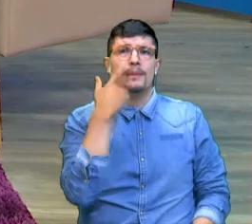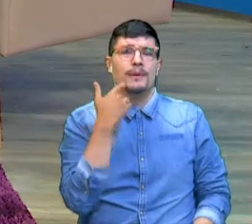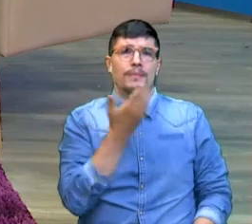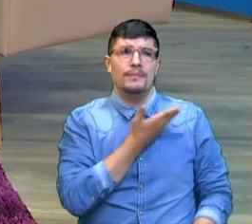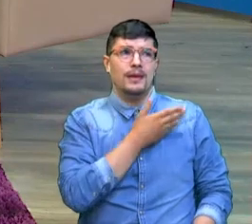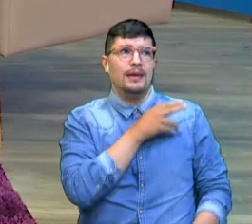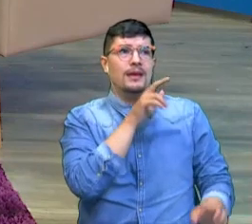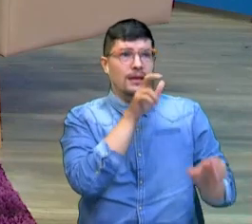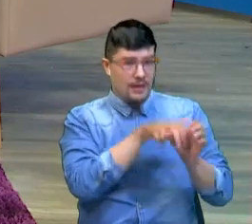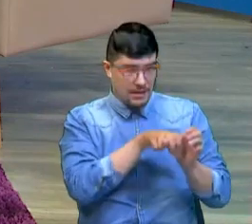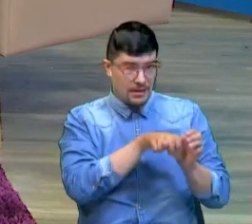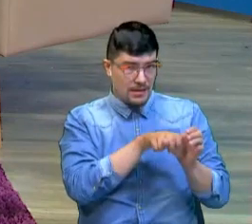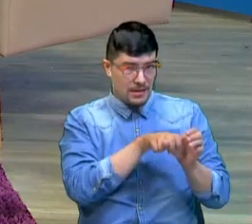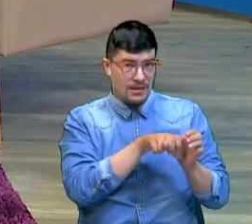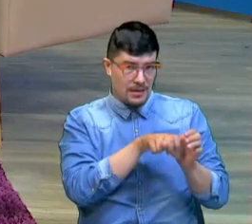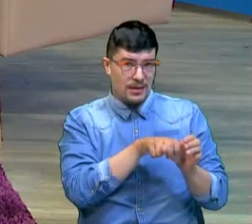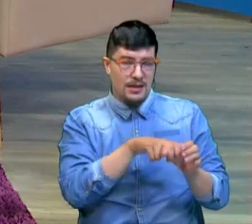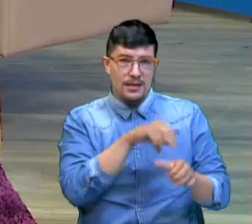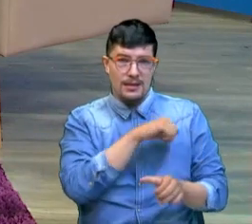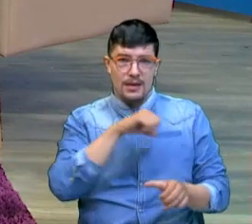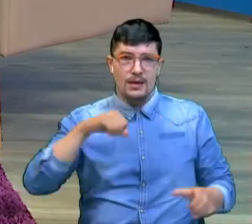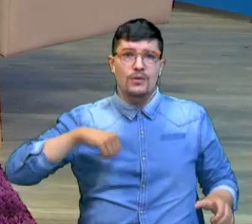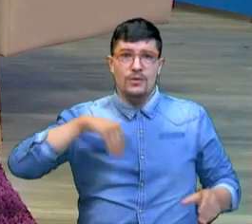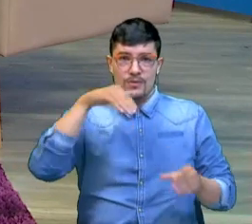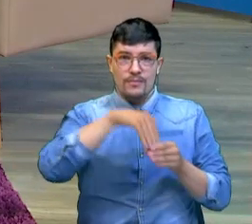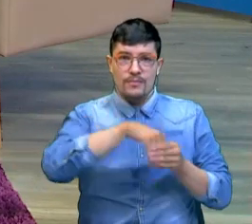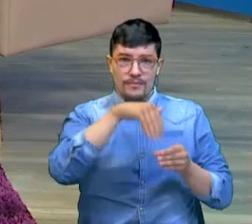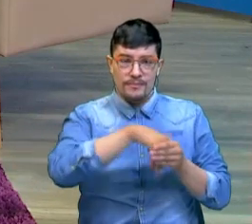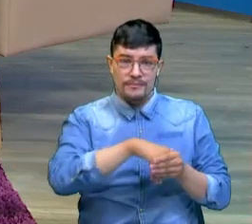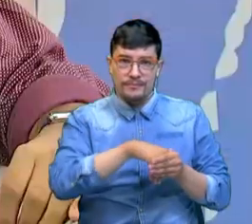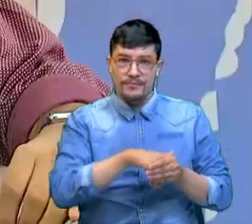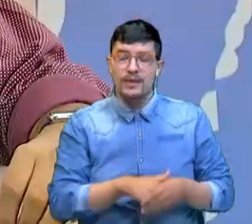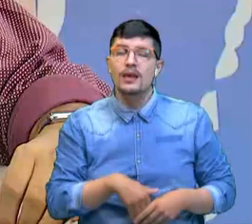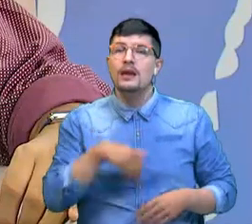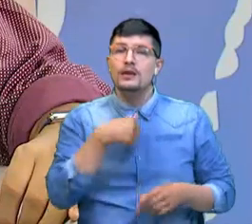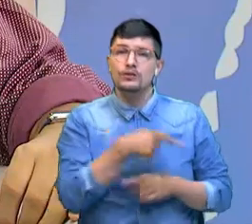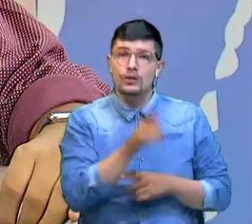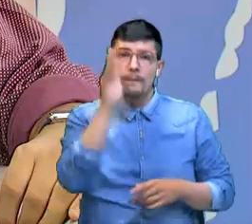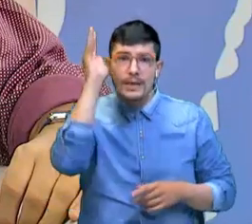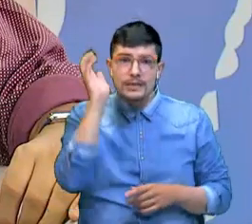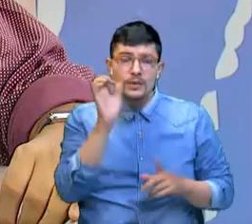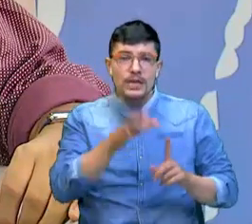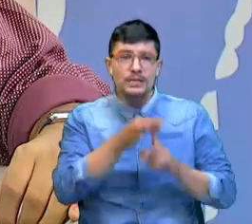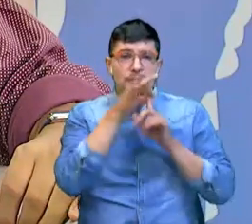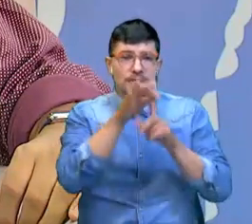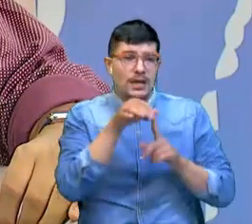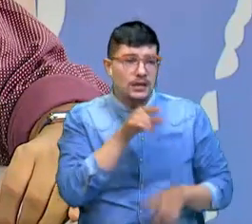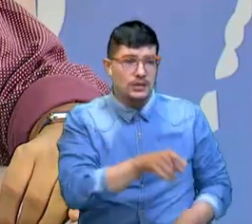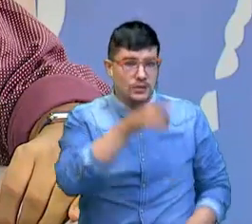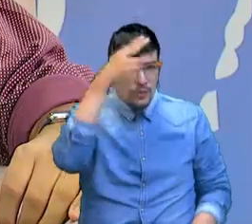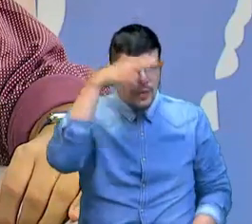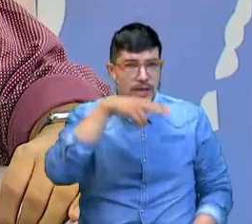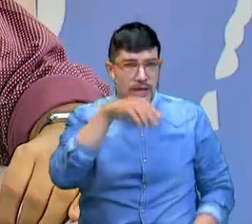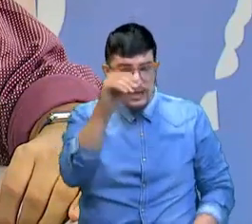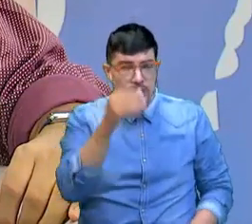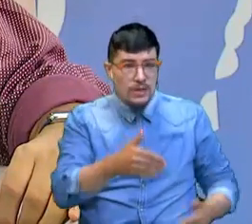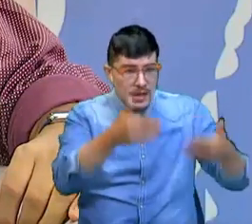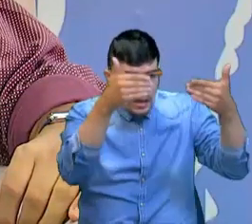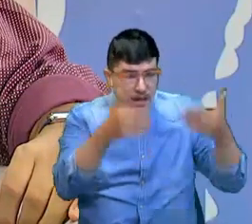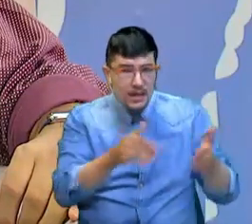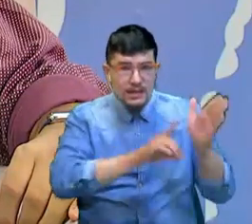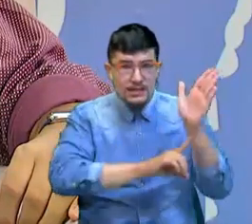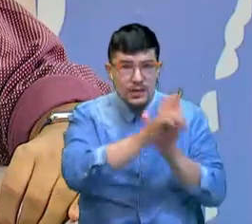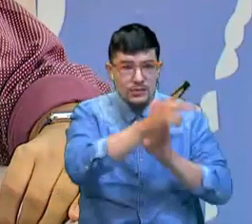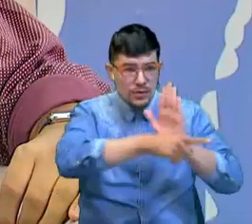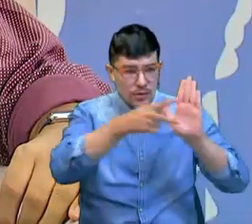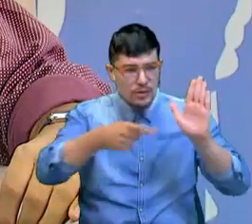encuentran afiliados en el régimen de ahorro individual, la pensión especial por hijo inválido por desarrollo